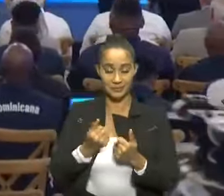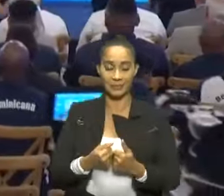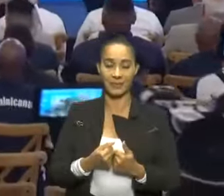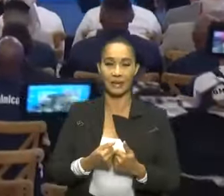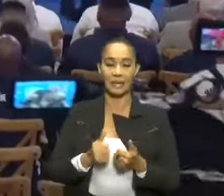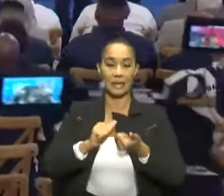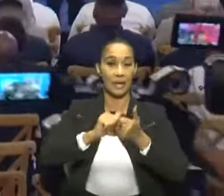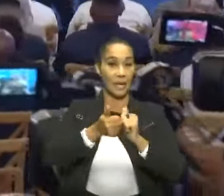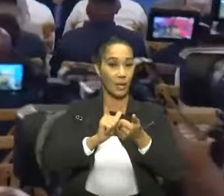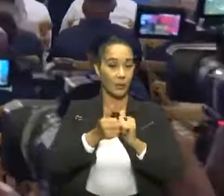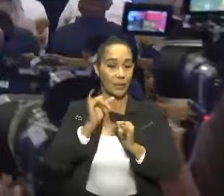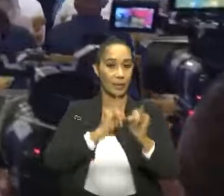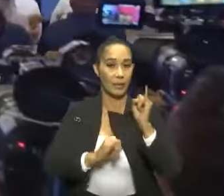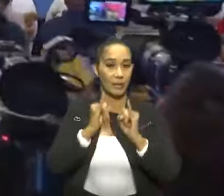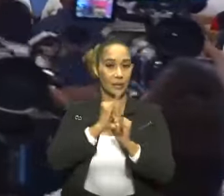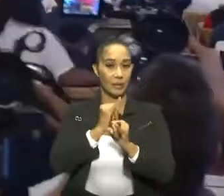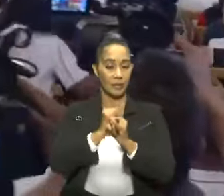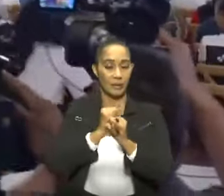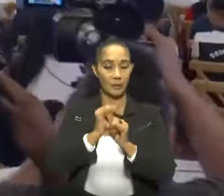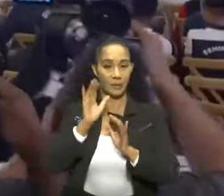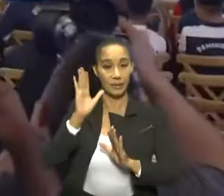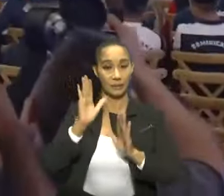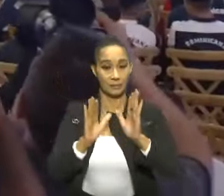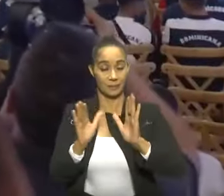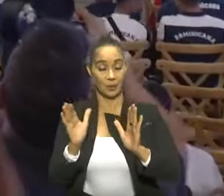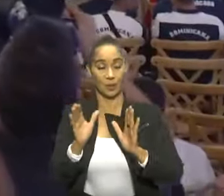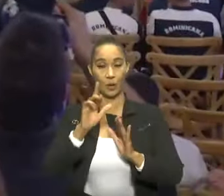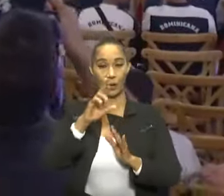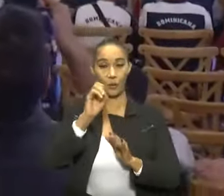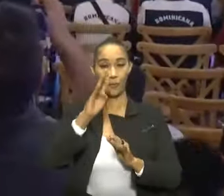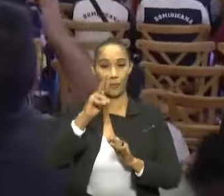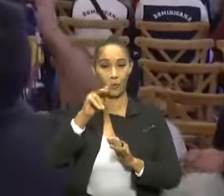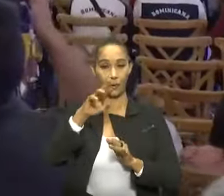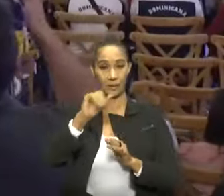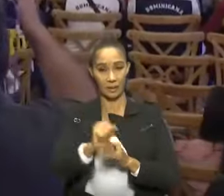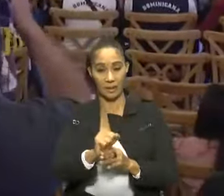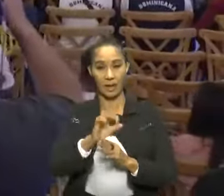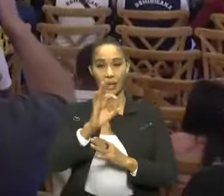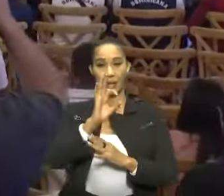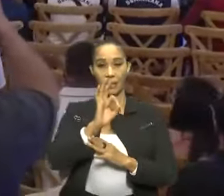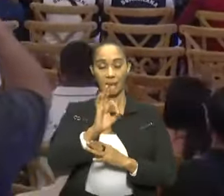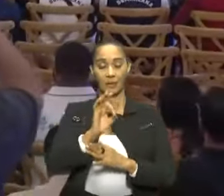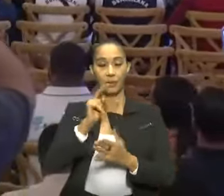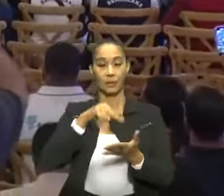de la competencia internacional de robótica First Lego League